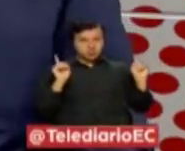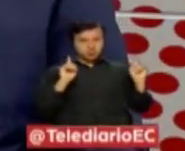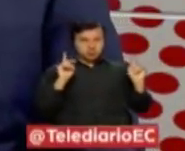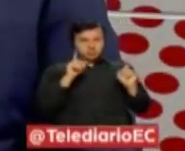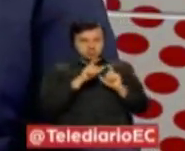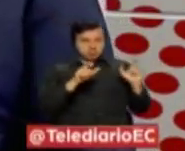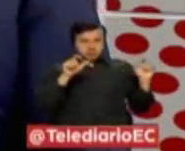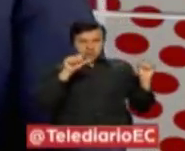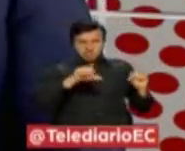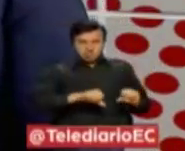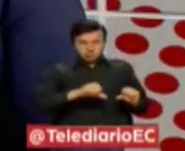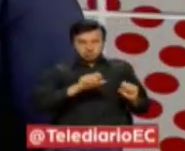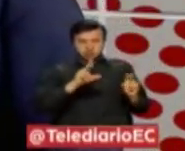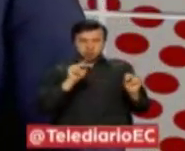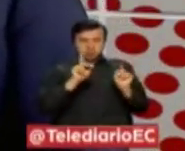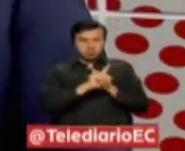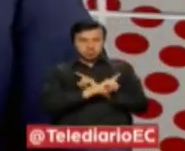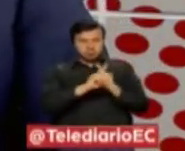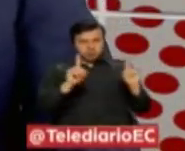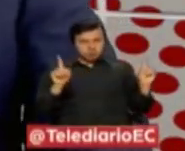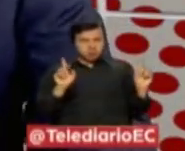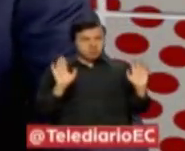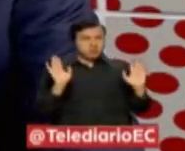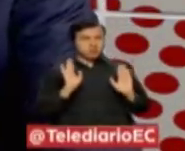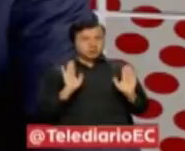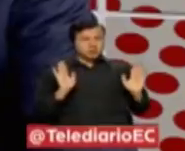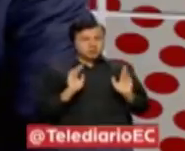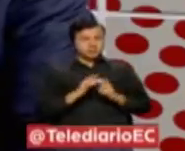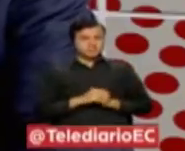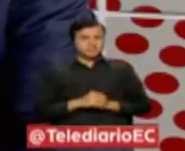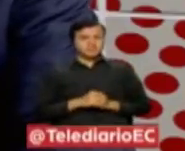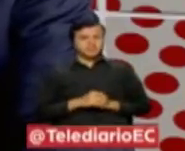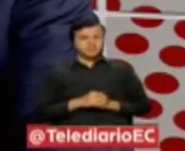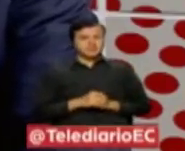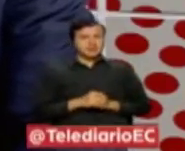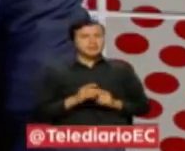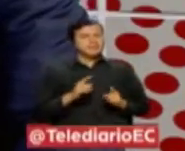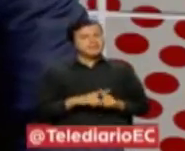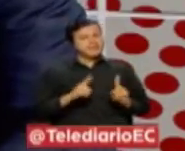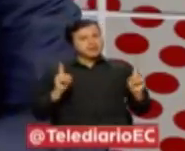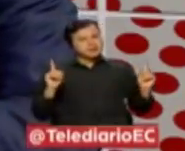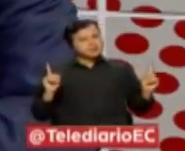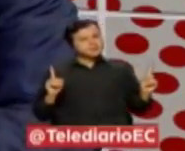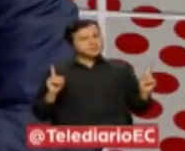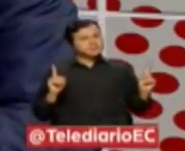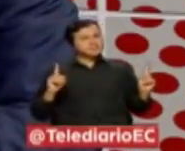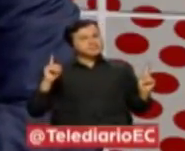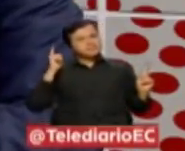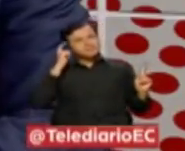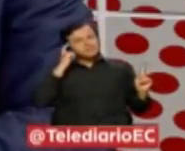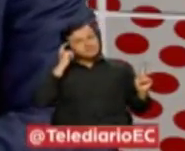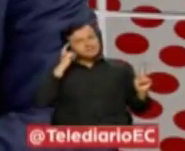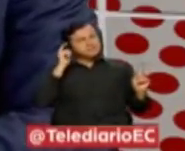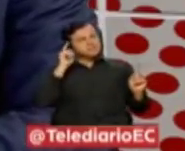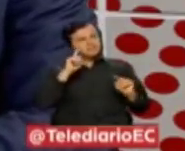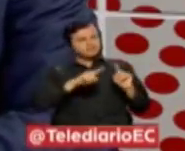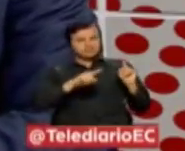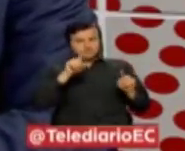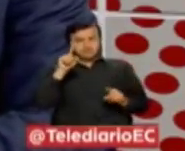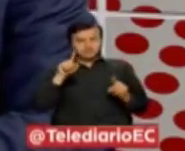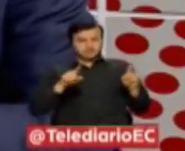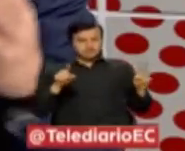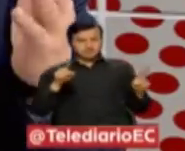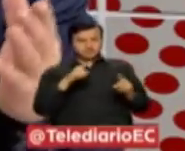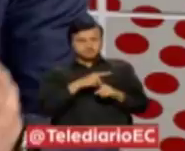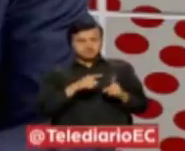en personas que hayan cometido ninguna irregularidad. Sin embargo, parece que al mismo tiempo,